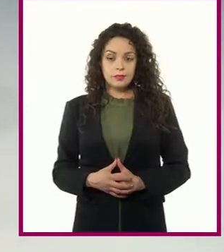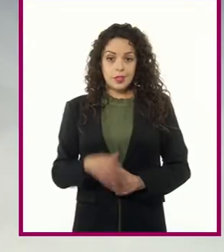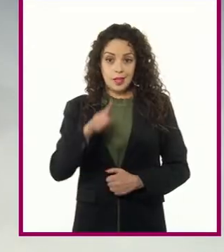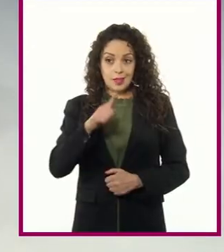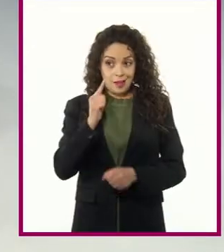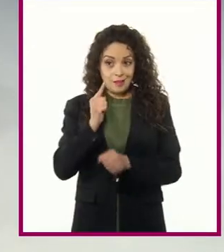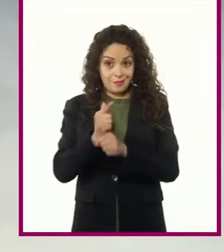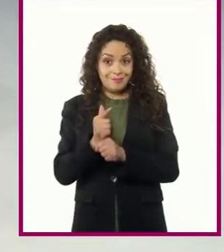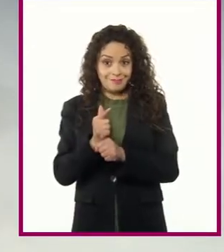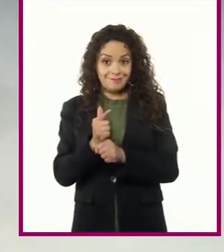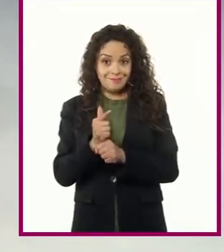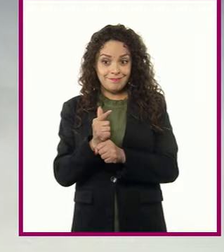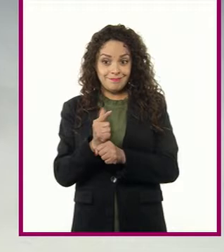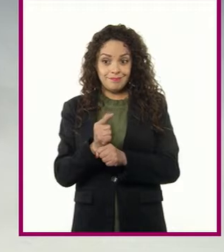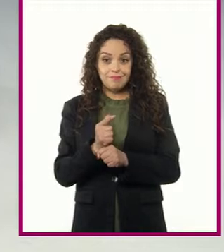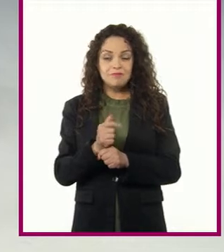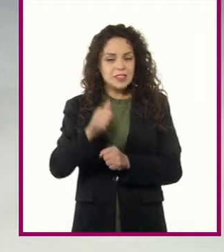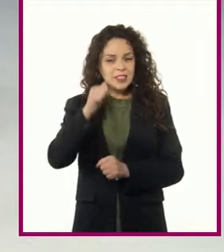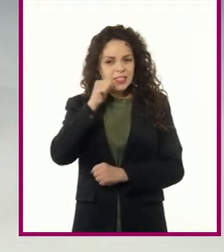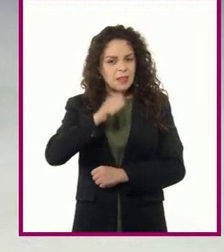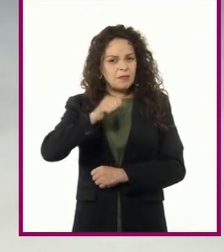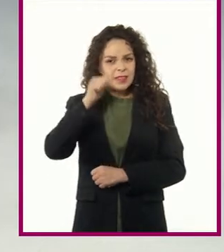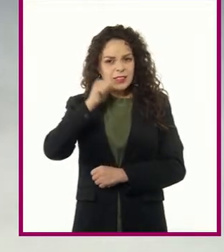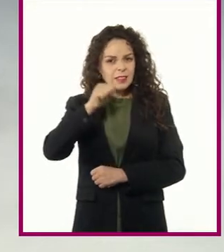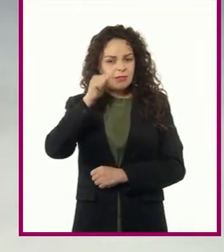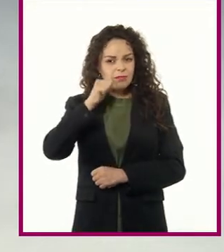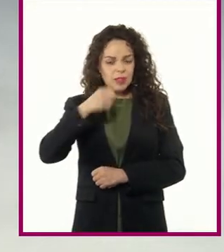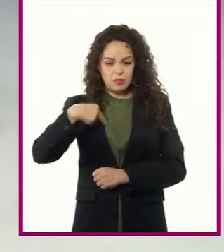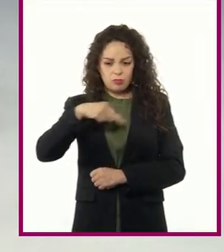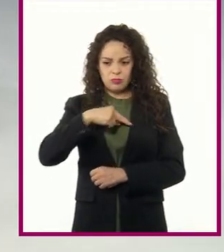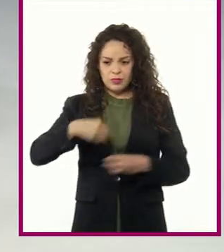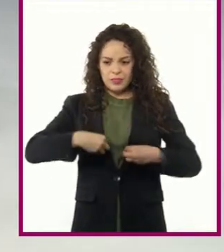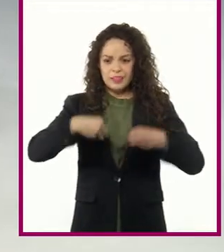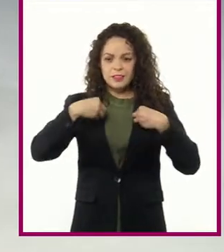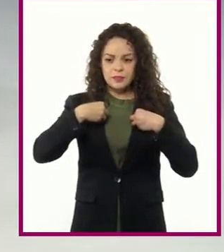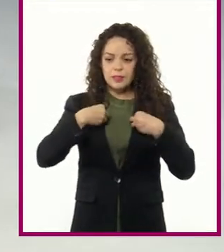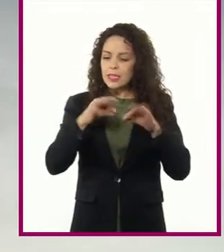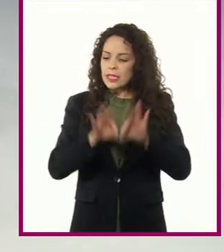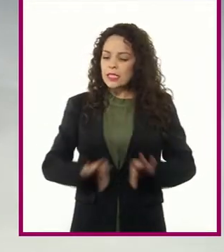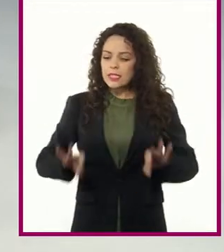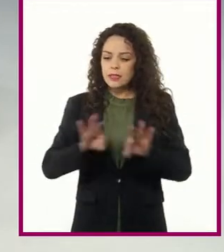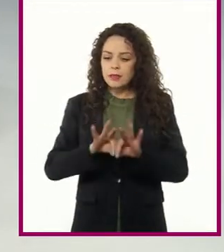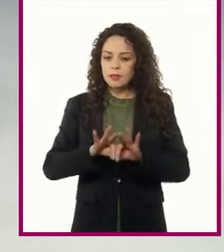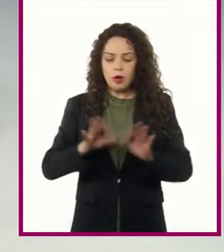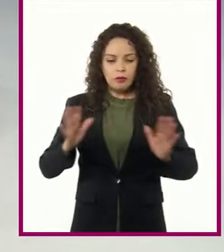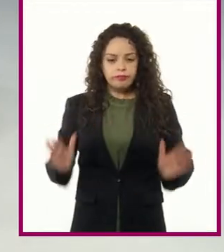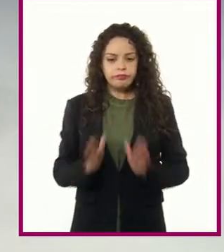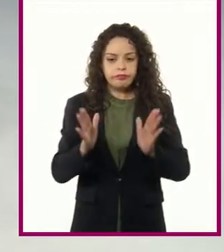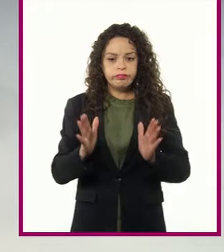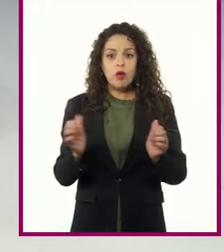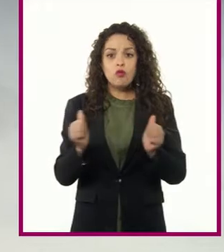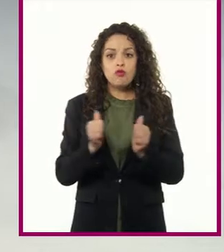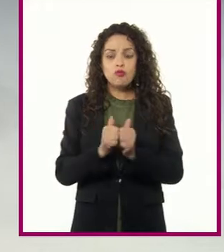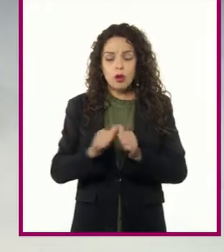cuenta, Nadia, en cada momento de nuestras vidas es imprescindible fomentar actitudes